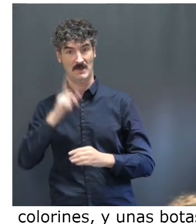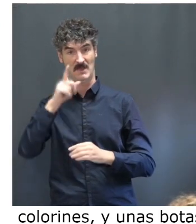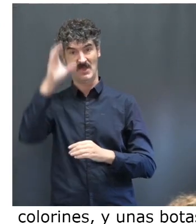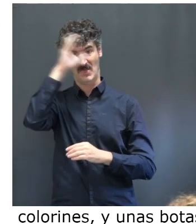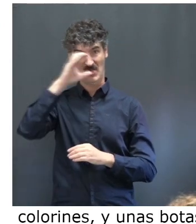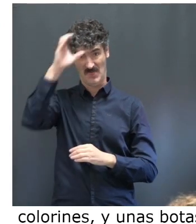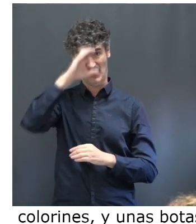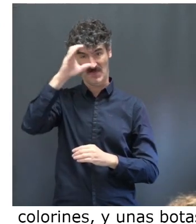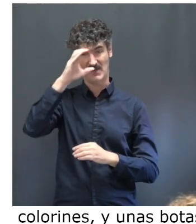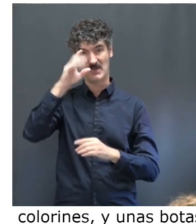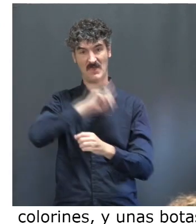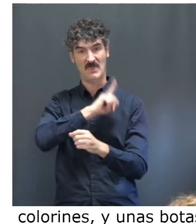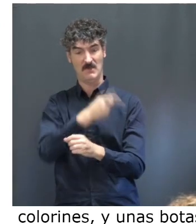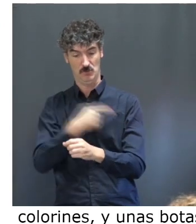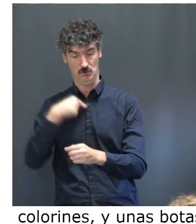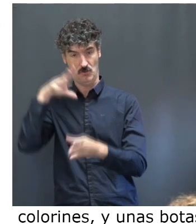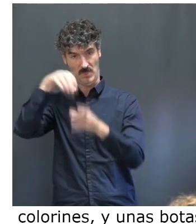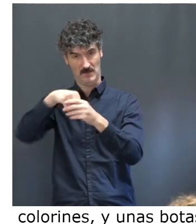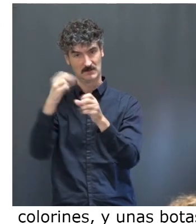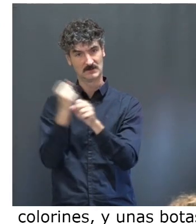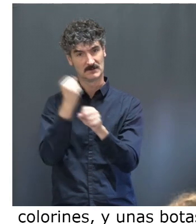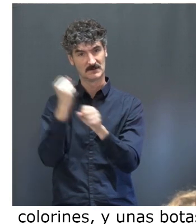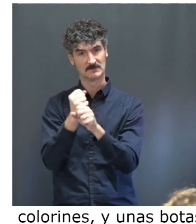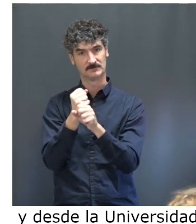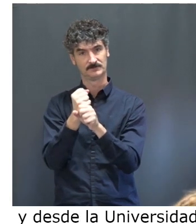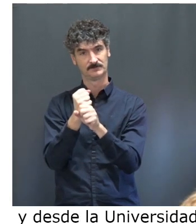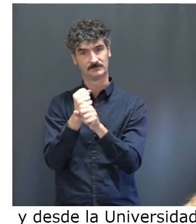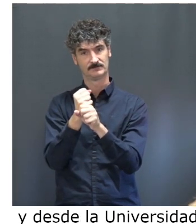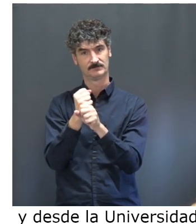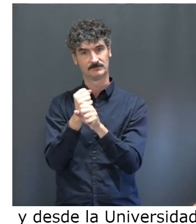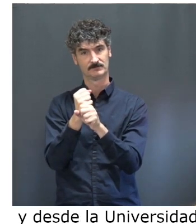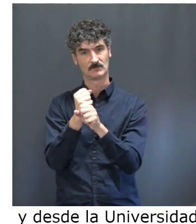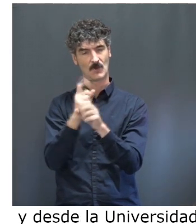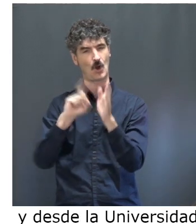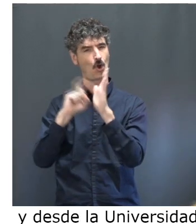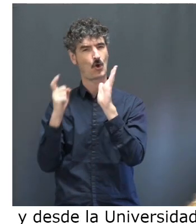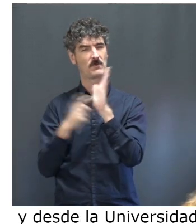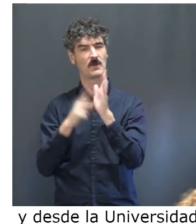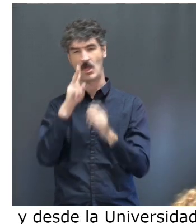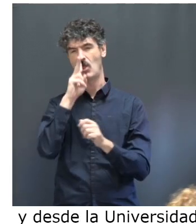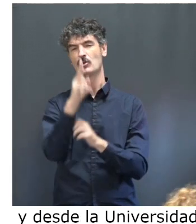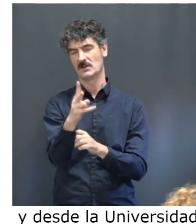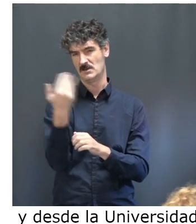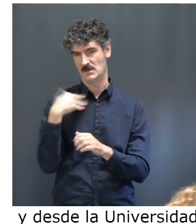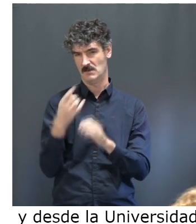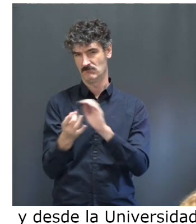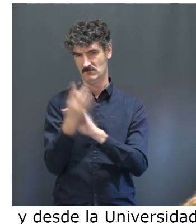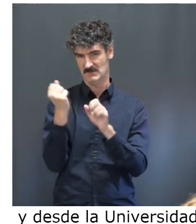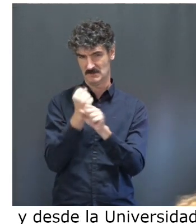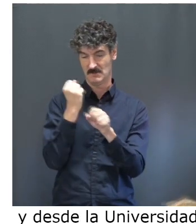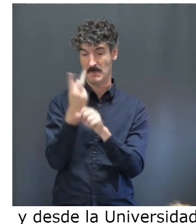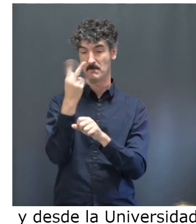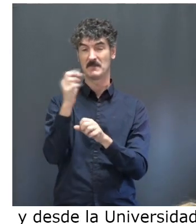Deporte, en la que trabajo a tiempo completo desde hace 2 años. Anteriormente fui durante 20